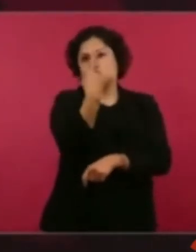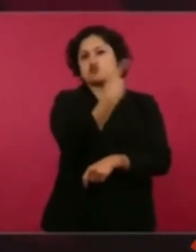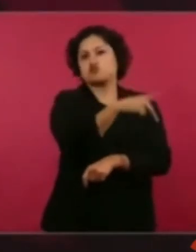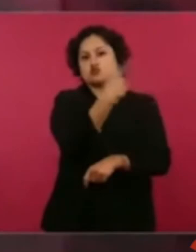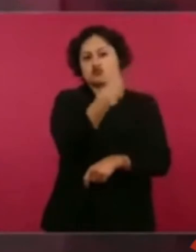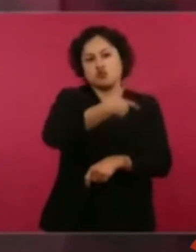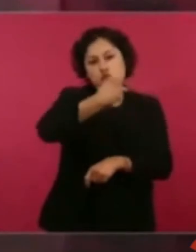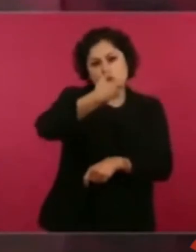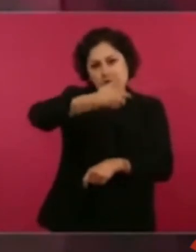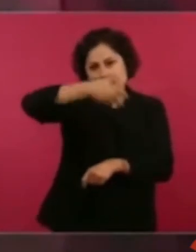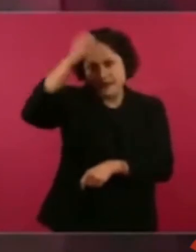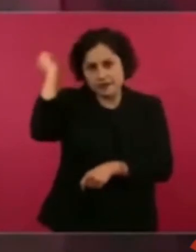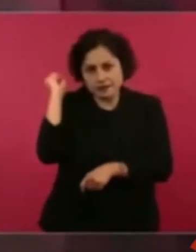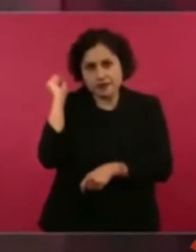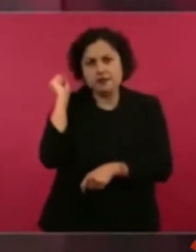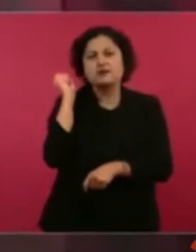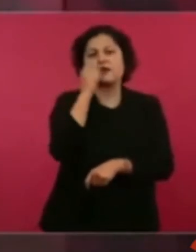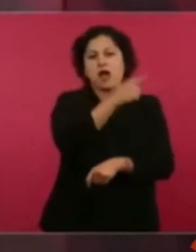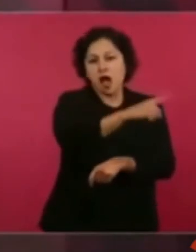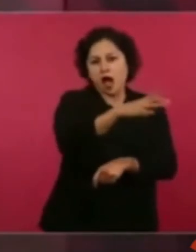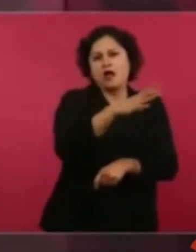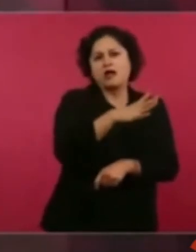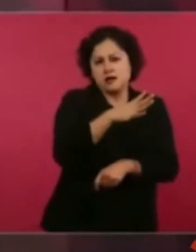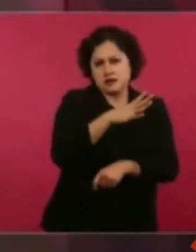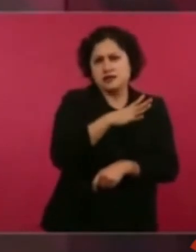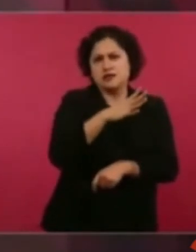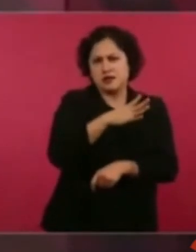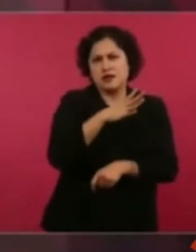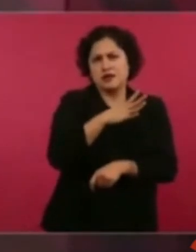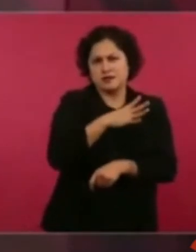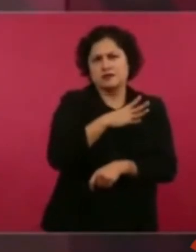de juzgado en juzgado.